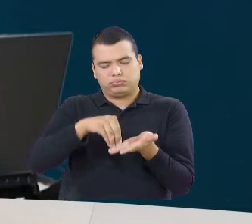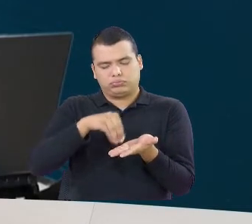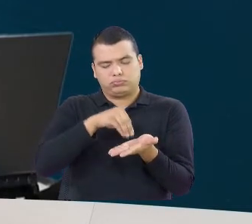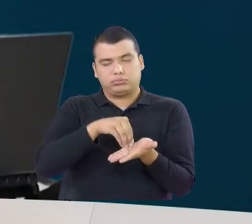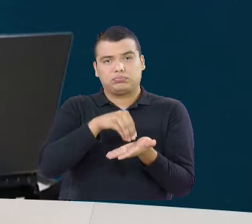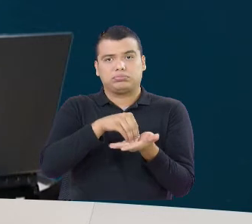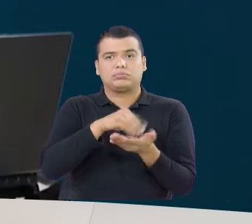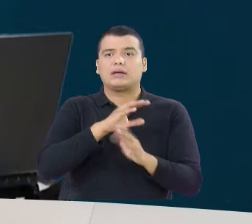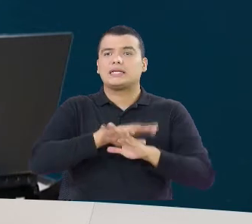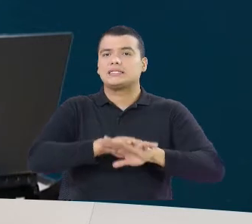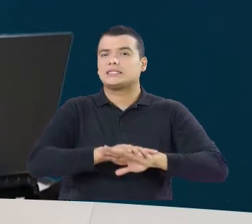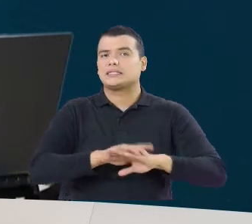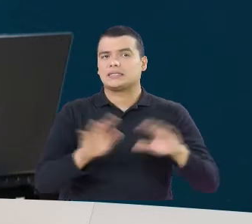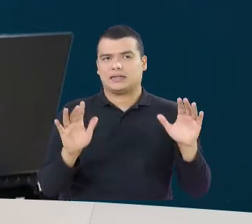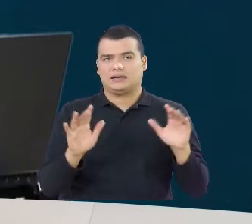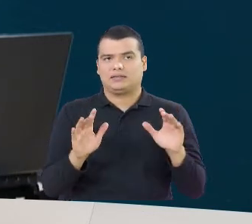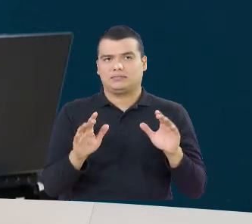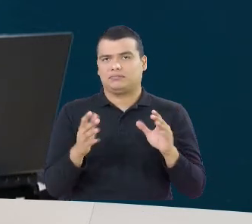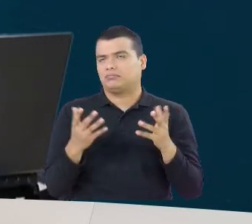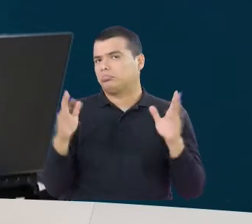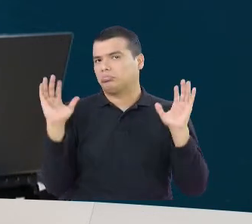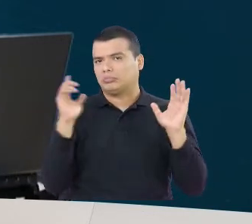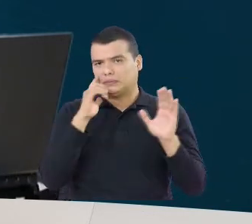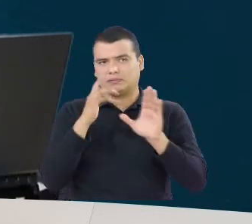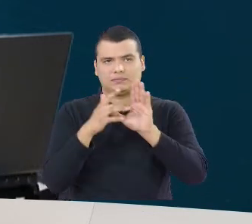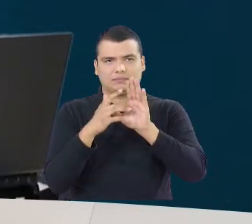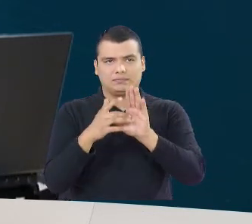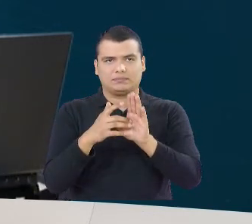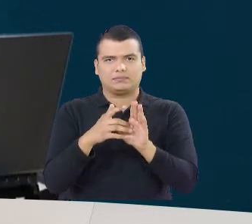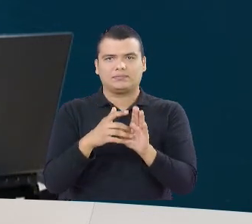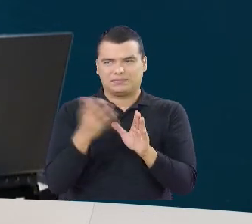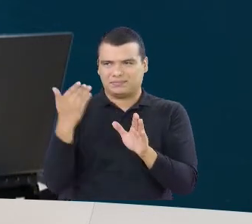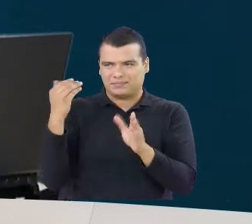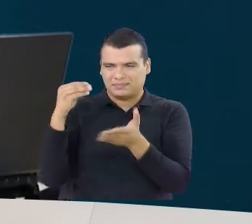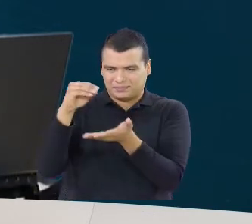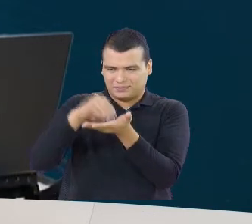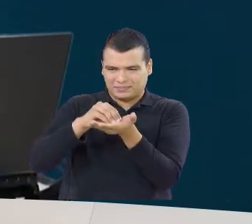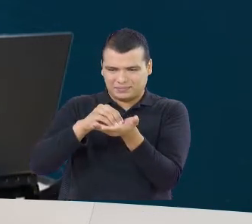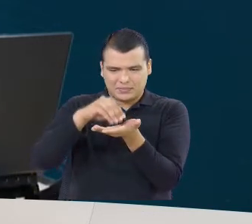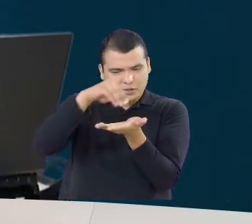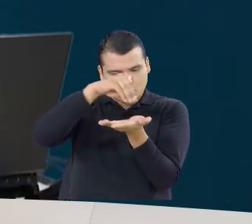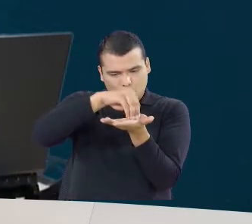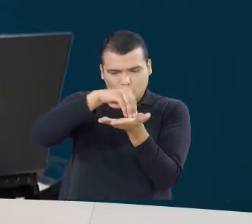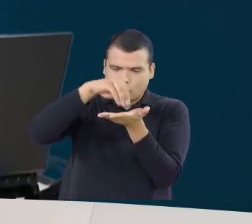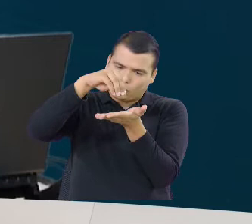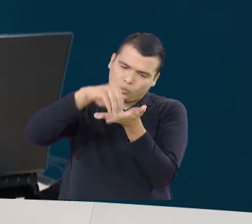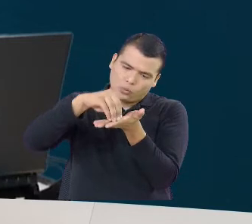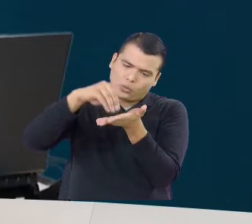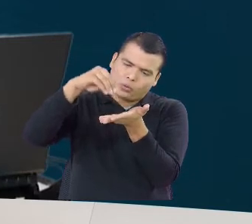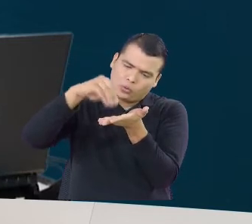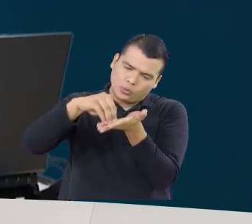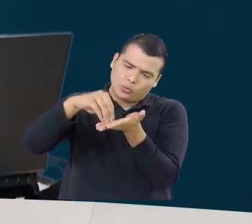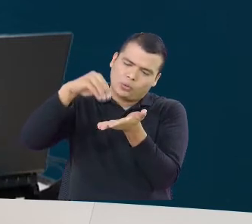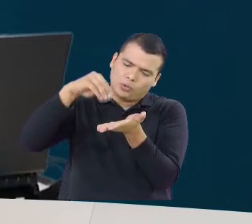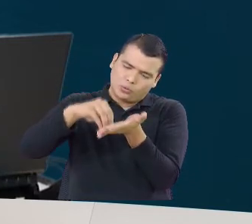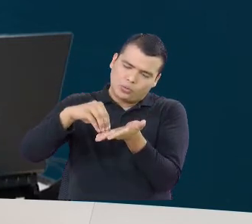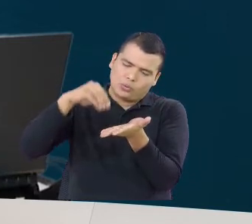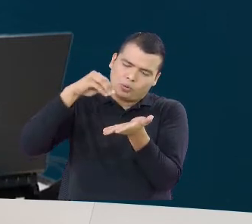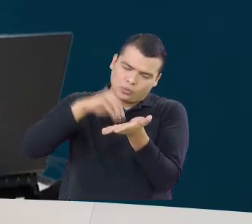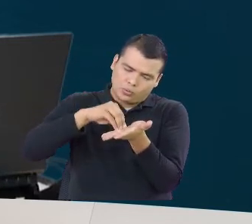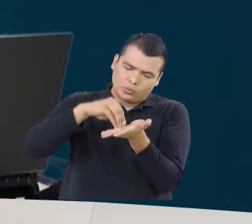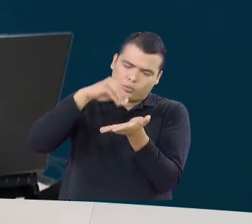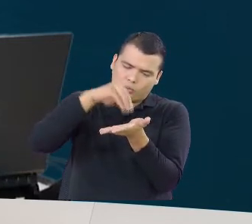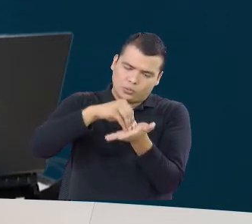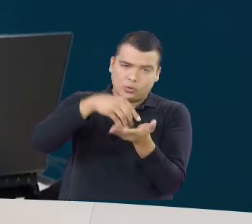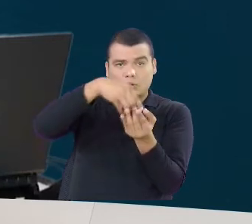por ejemplo, donde en la imagen anterior podemos ver que sobre estas cositas estaban instalados los drives que mueven